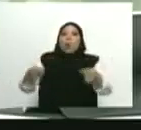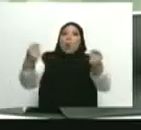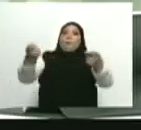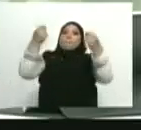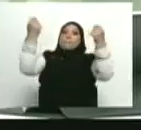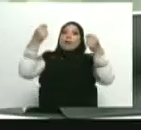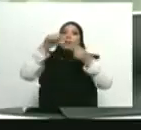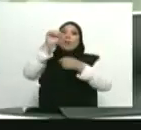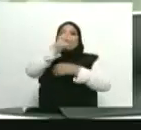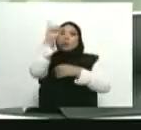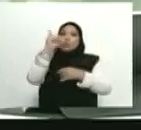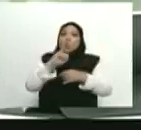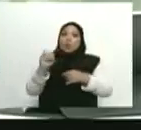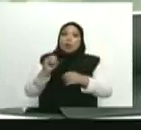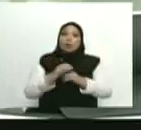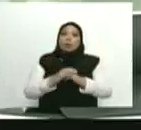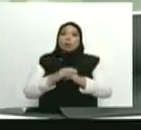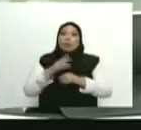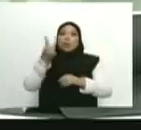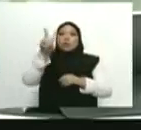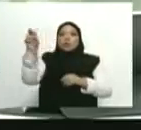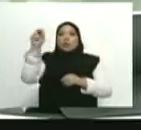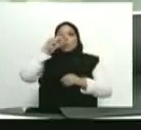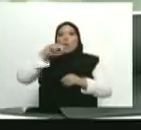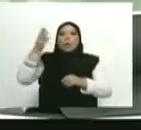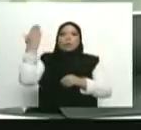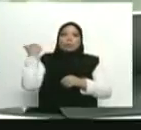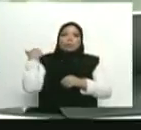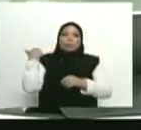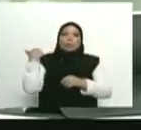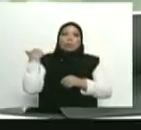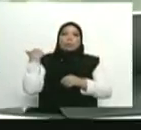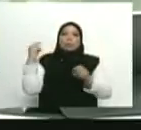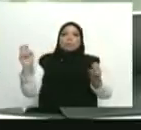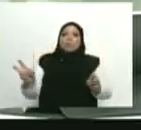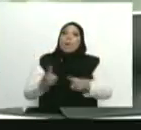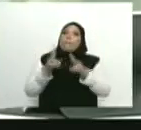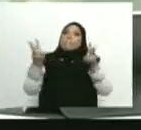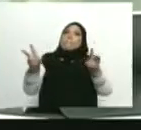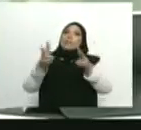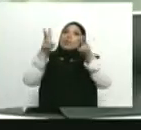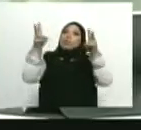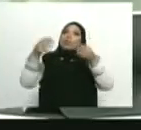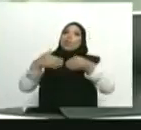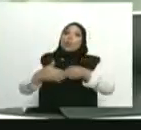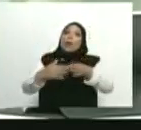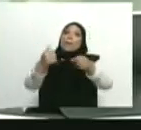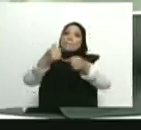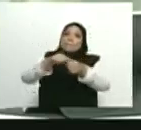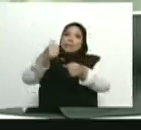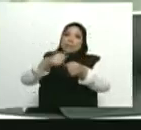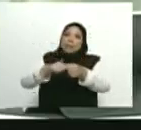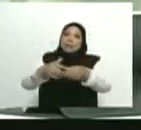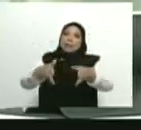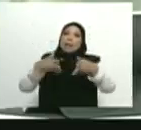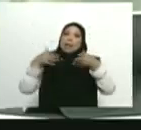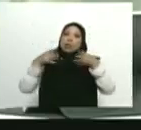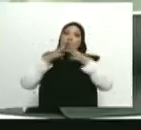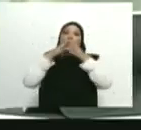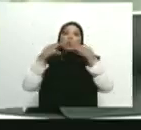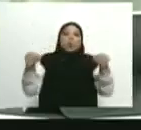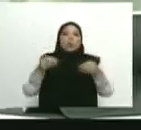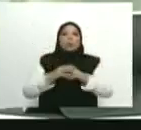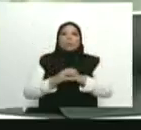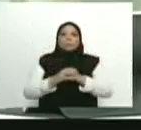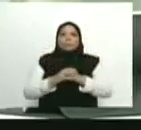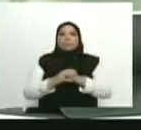rescate del Zulia de hace 200 años, de la gran victoria de la batalla naval del lago, todas las lecciones